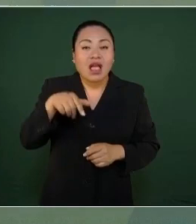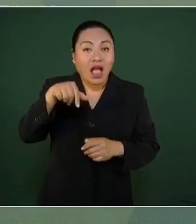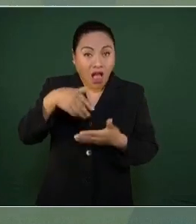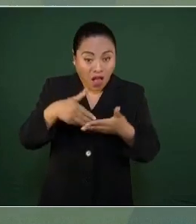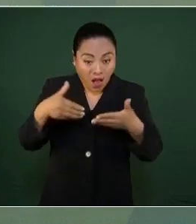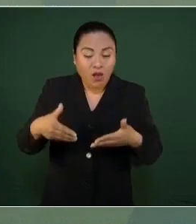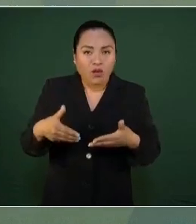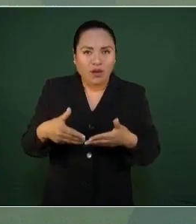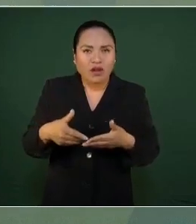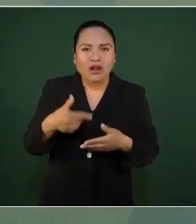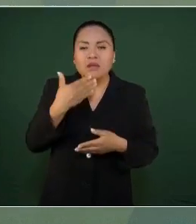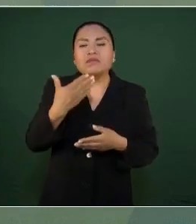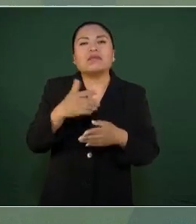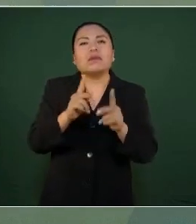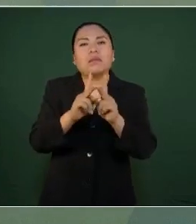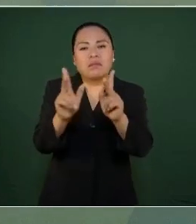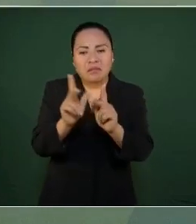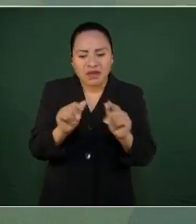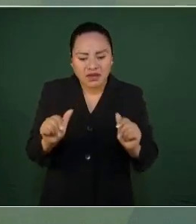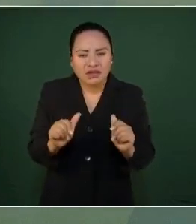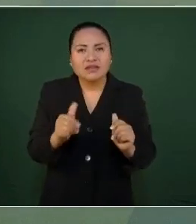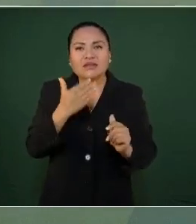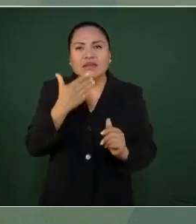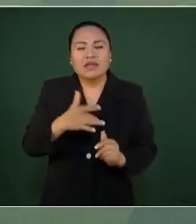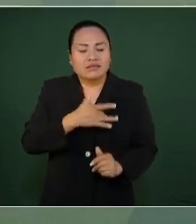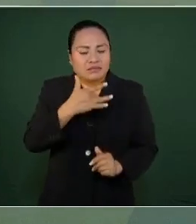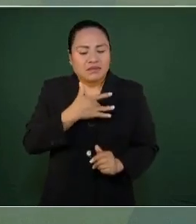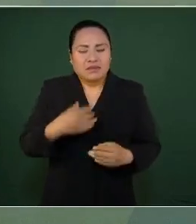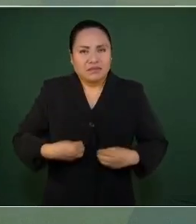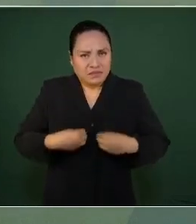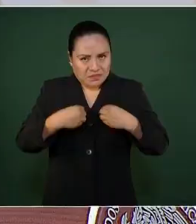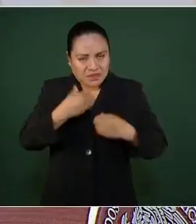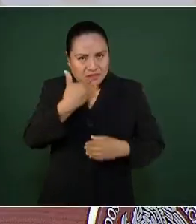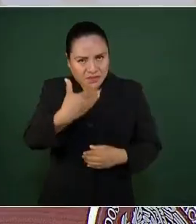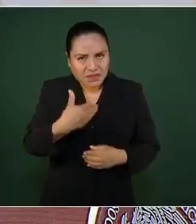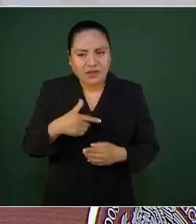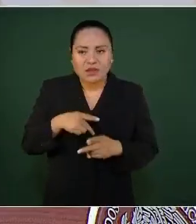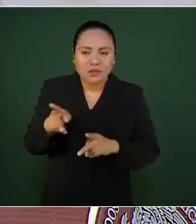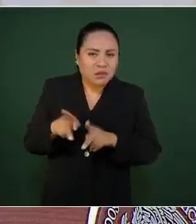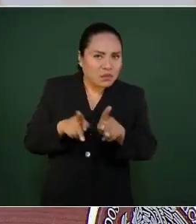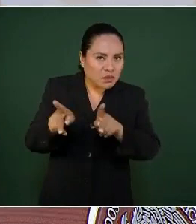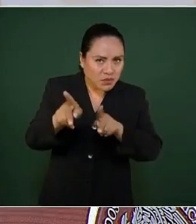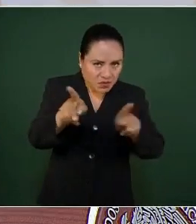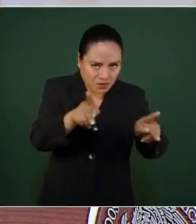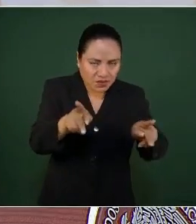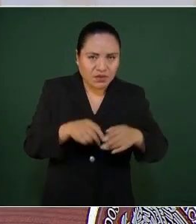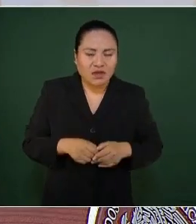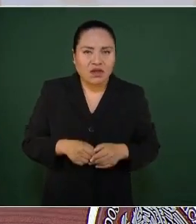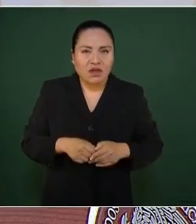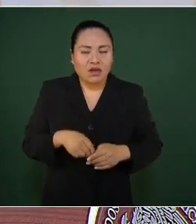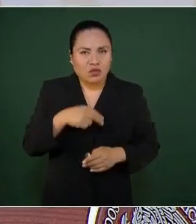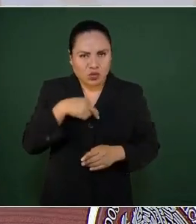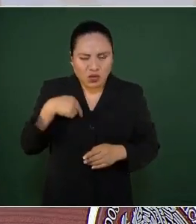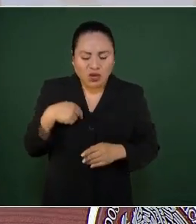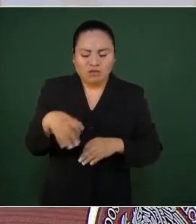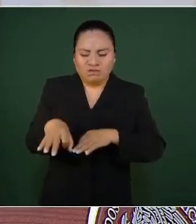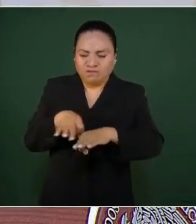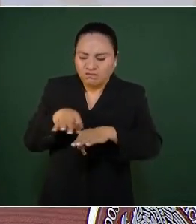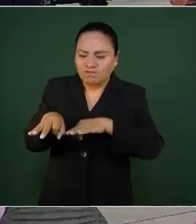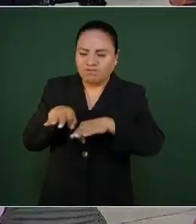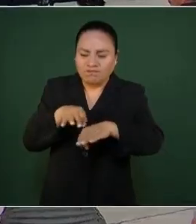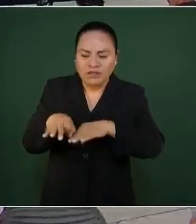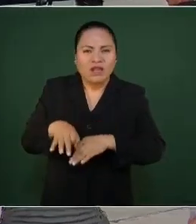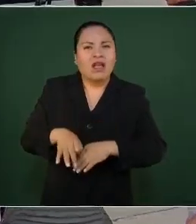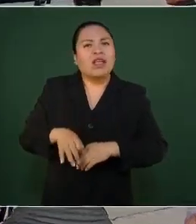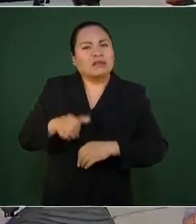semilla de la paz y el bienestar de nuestras comunidades. Trabajamos intensamente todos los